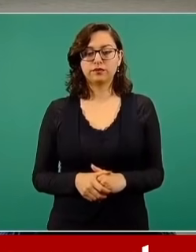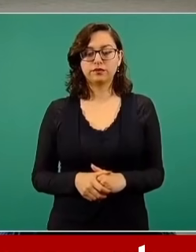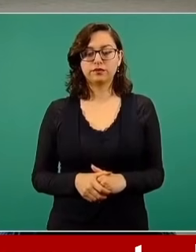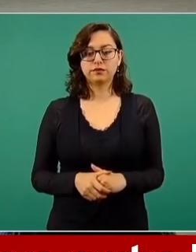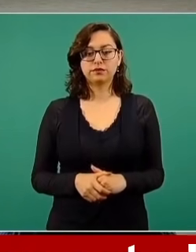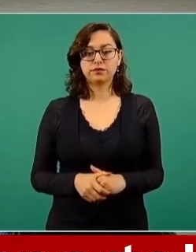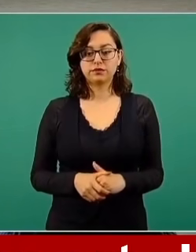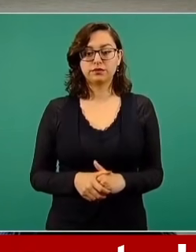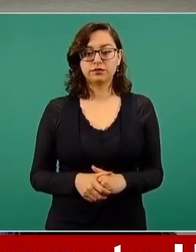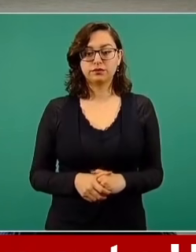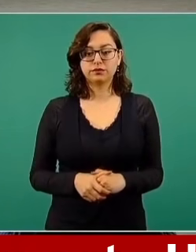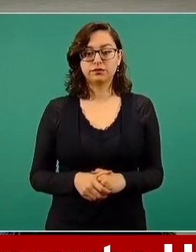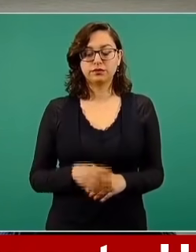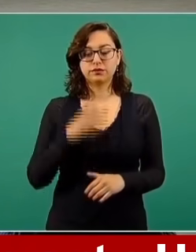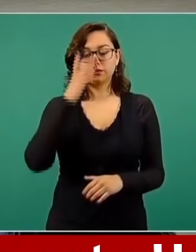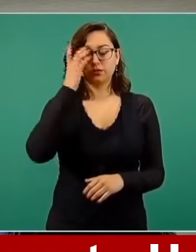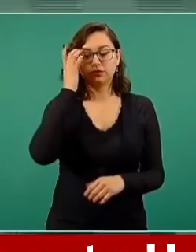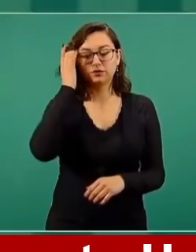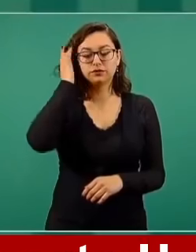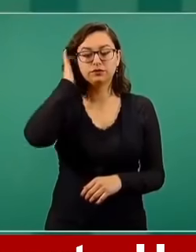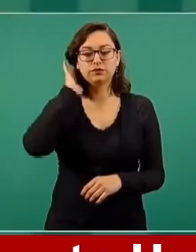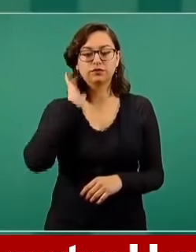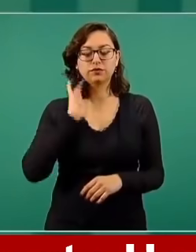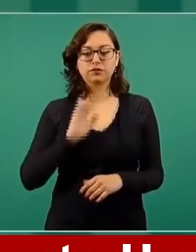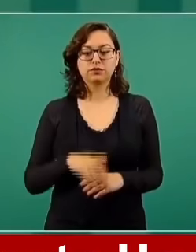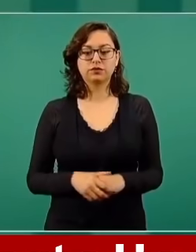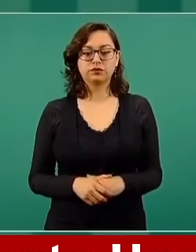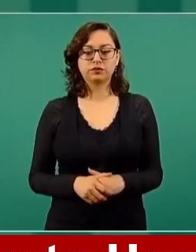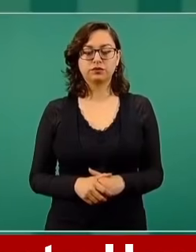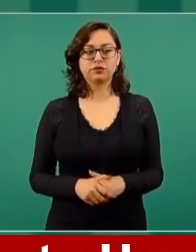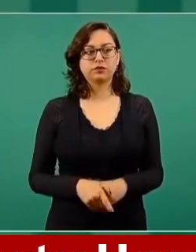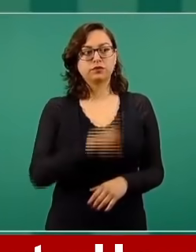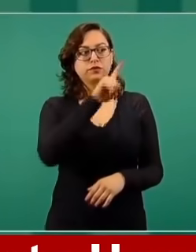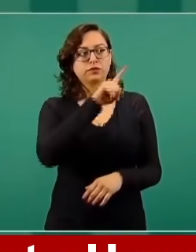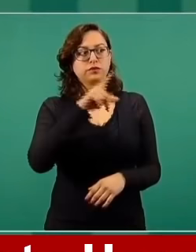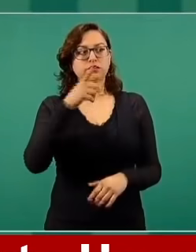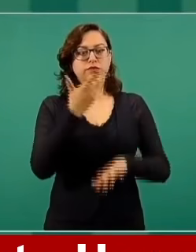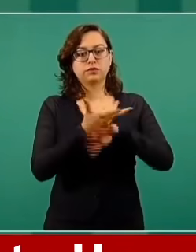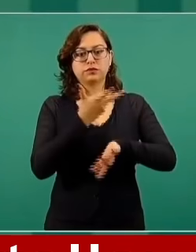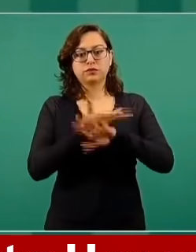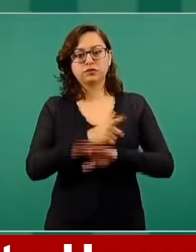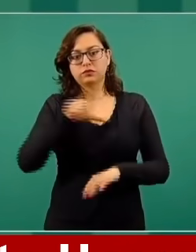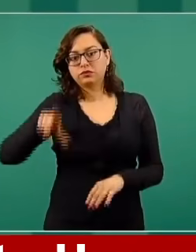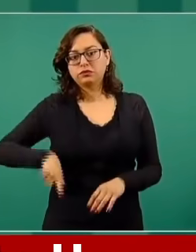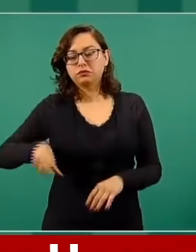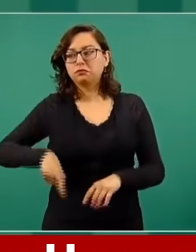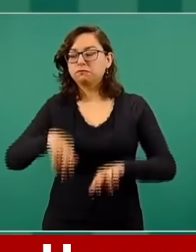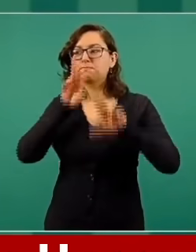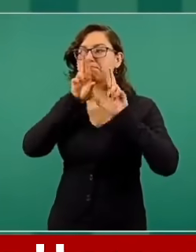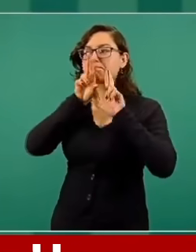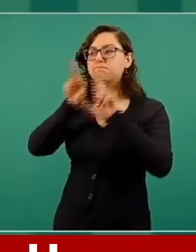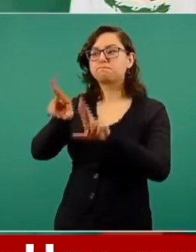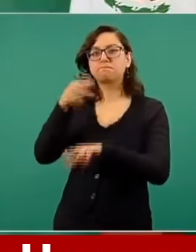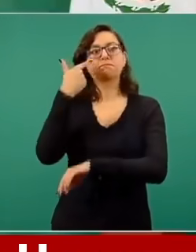Vamos a esperar la respuesta del gobierno de Estados Unidos.